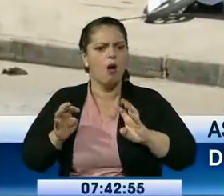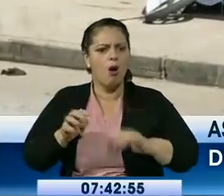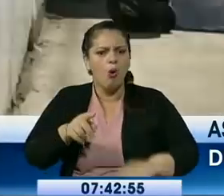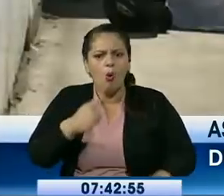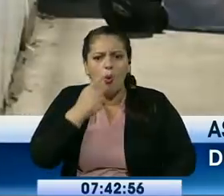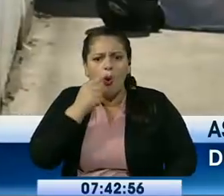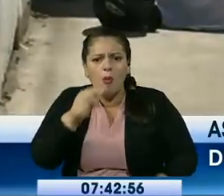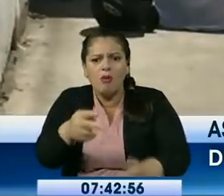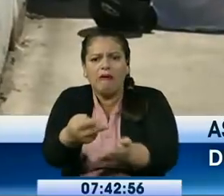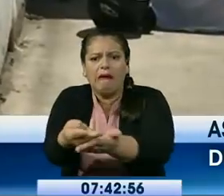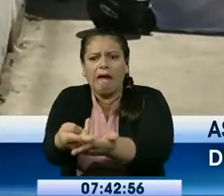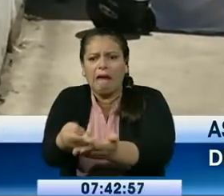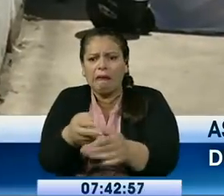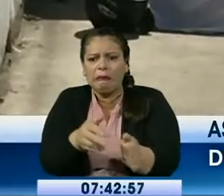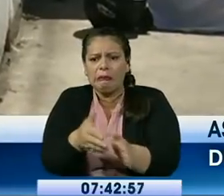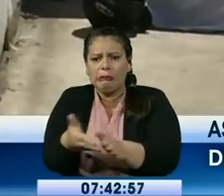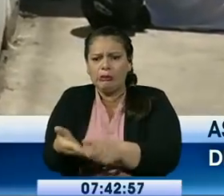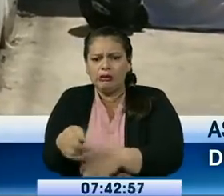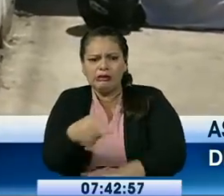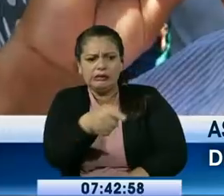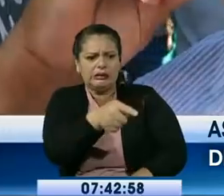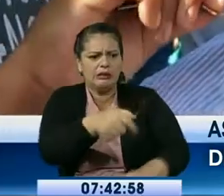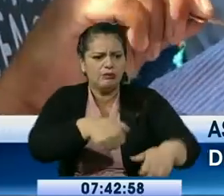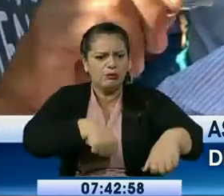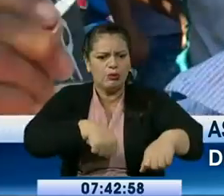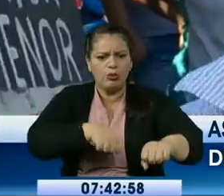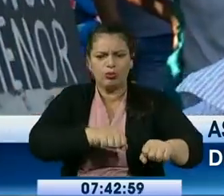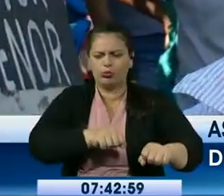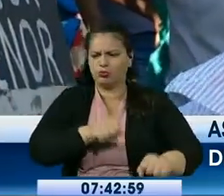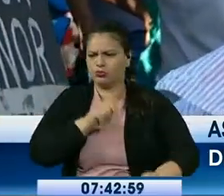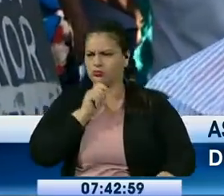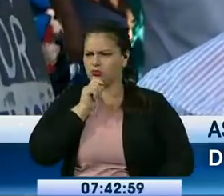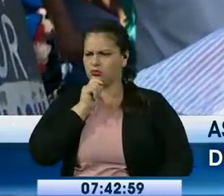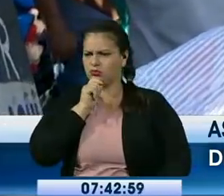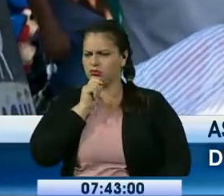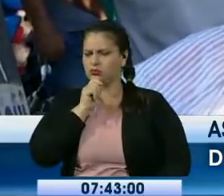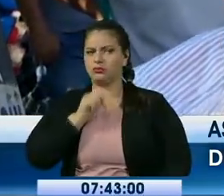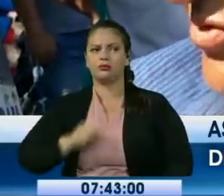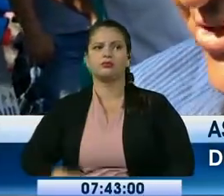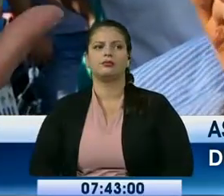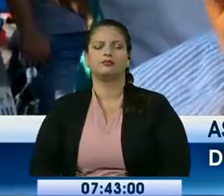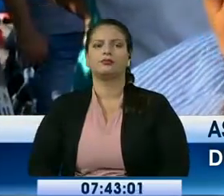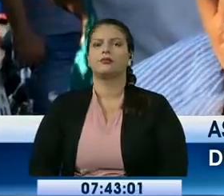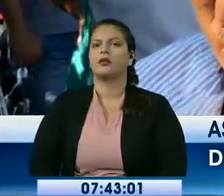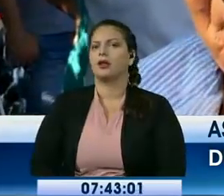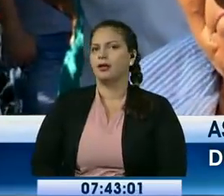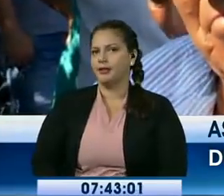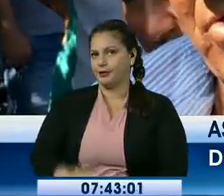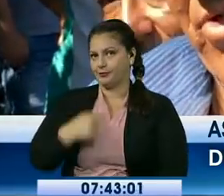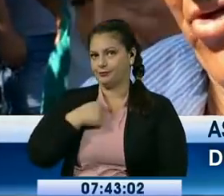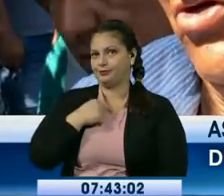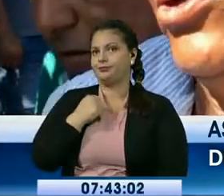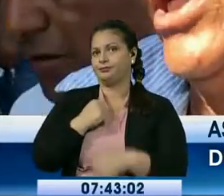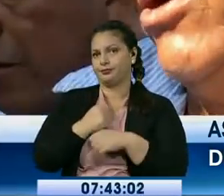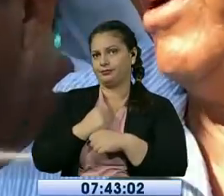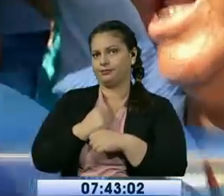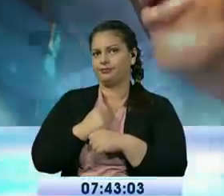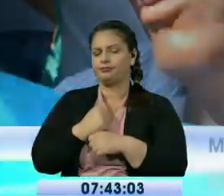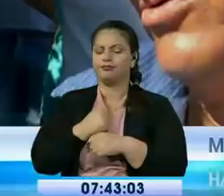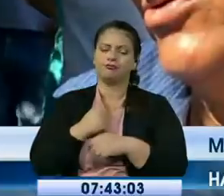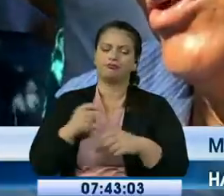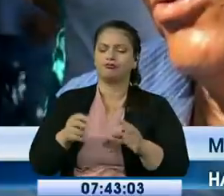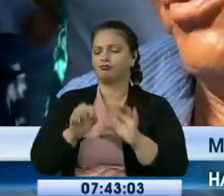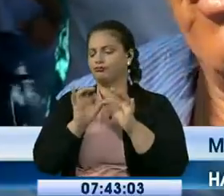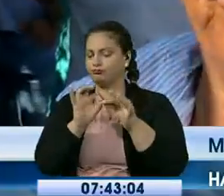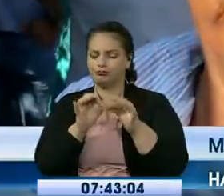disparos y junto a él su motocicleta. Me iba siguiendo y yo estaba sacando mi potito en la esquina y se oyó los cinco balazos, pero